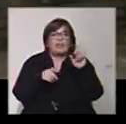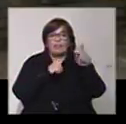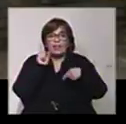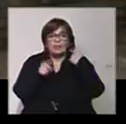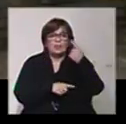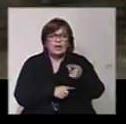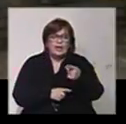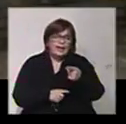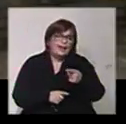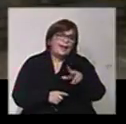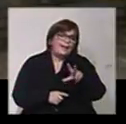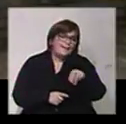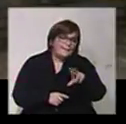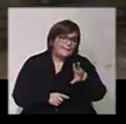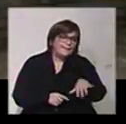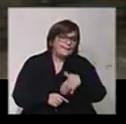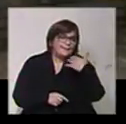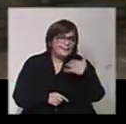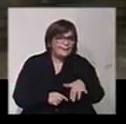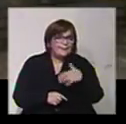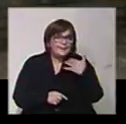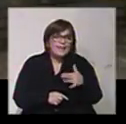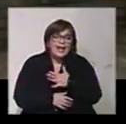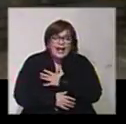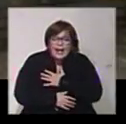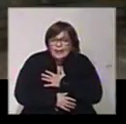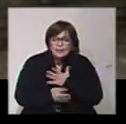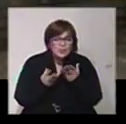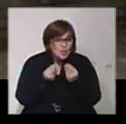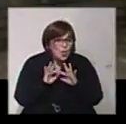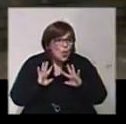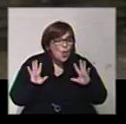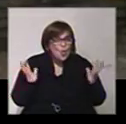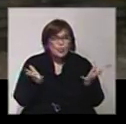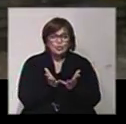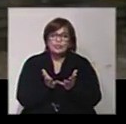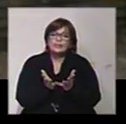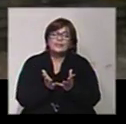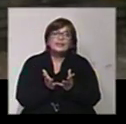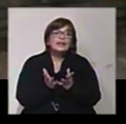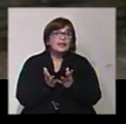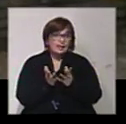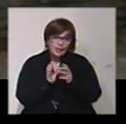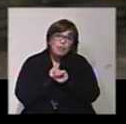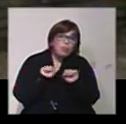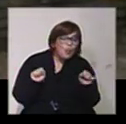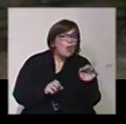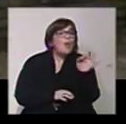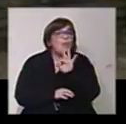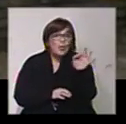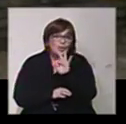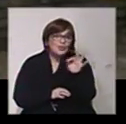decís, tipo, realmente veías lo querido que era el loco a nivel mundial, ¿no? Y haber tenido la posibilidad de